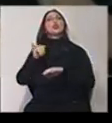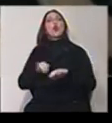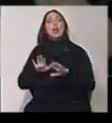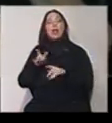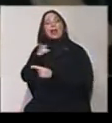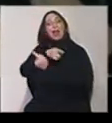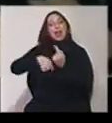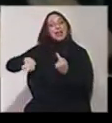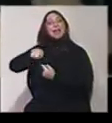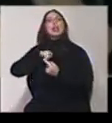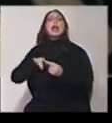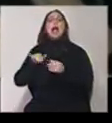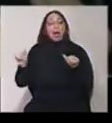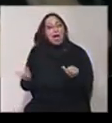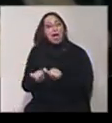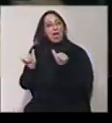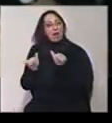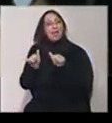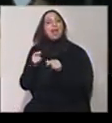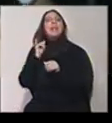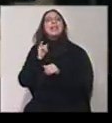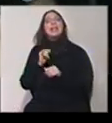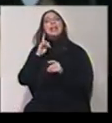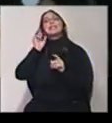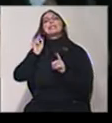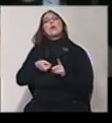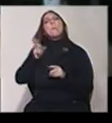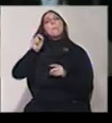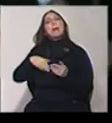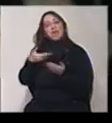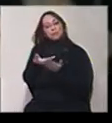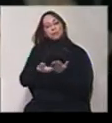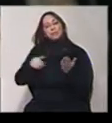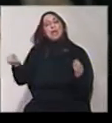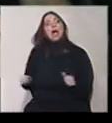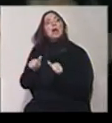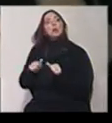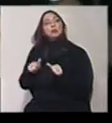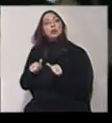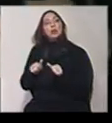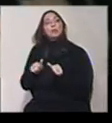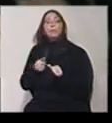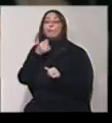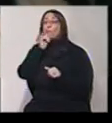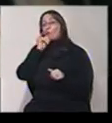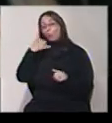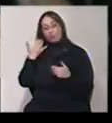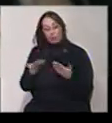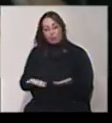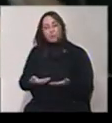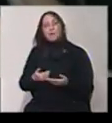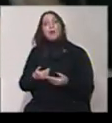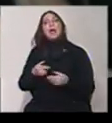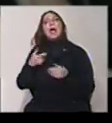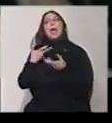aleatoriamente se actuará y de acuerdo a un determinado plan de actuación. Cuando se actúa, por ejemplo, en apoyo